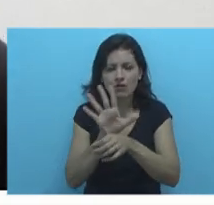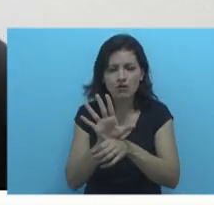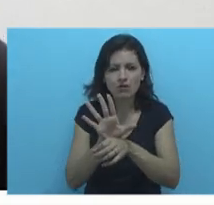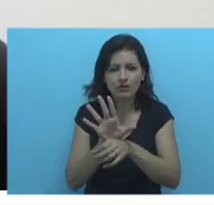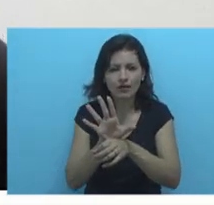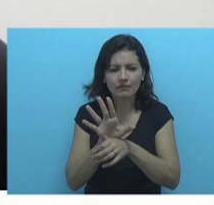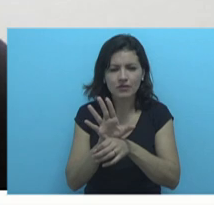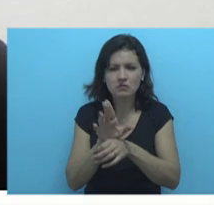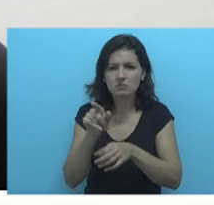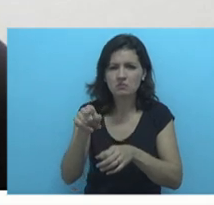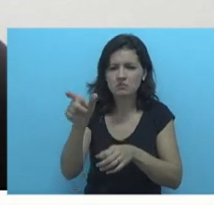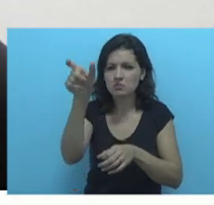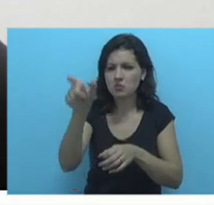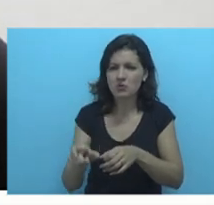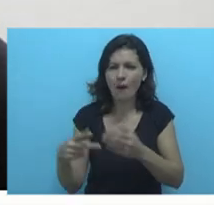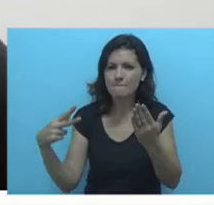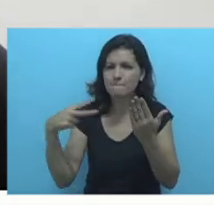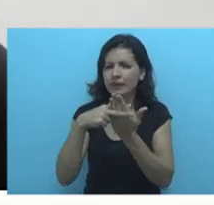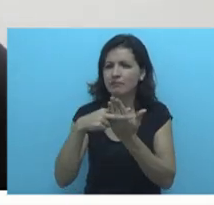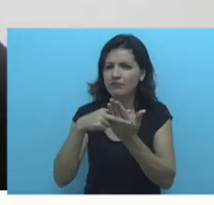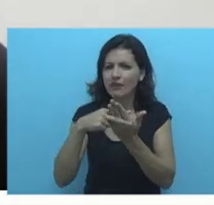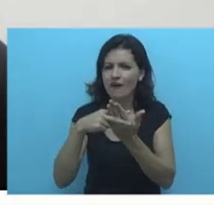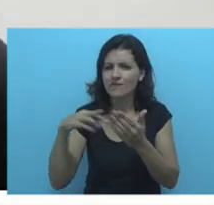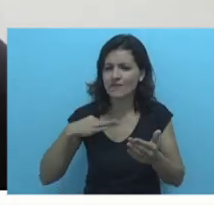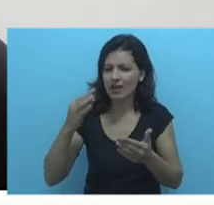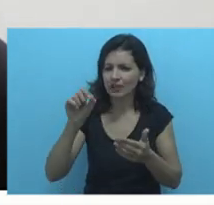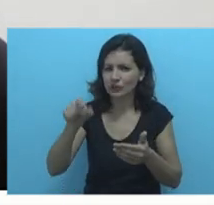Que esta muerte interrumpa la siembra.